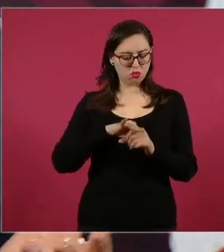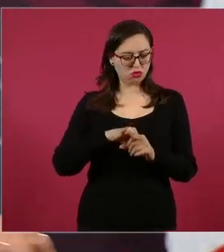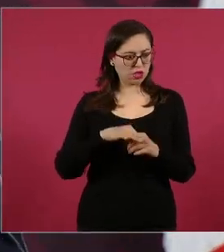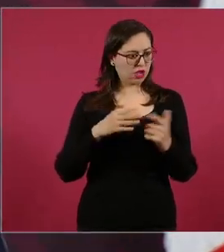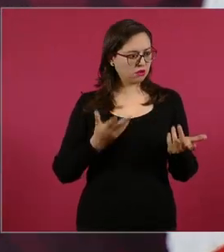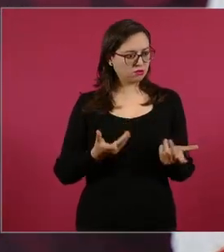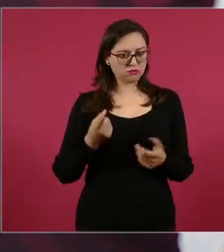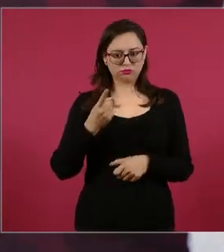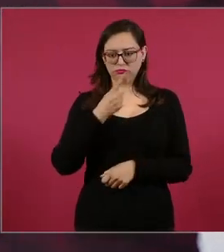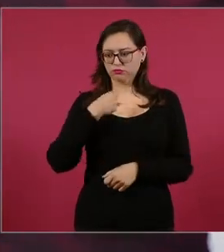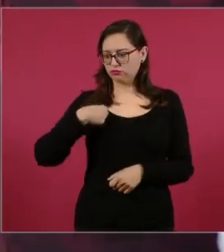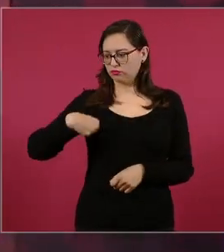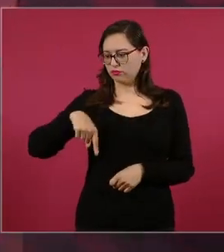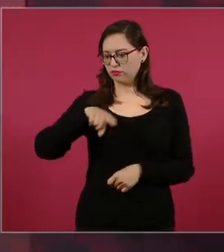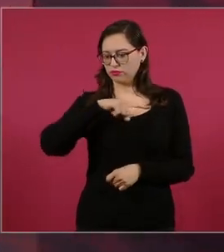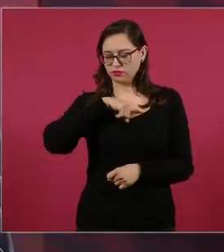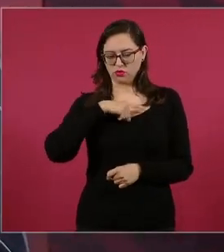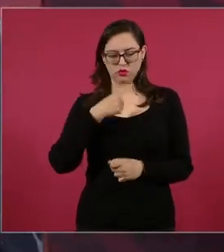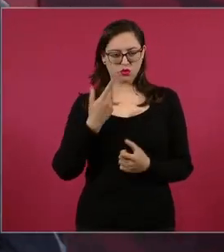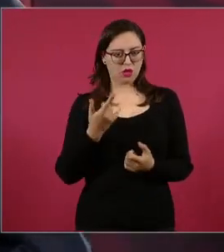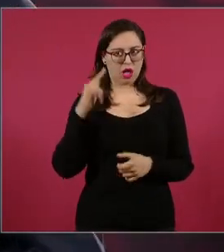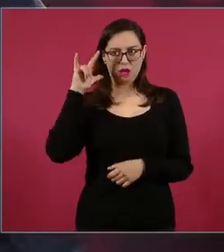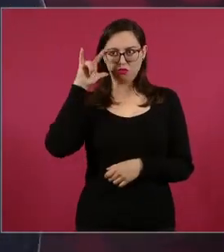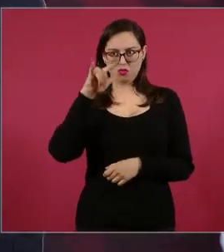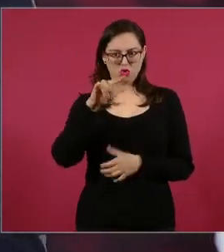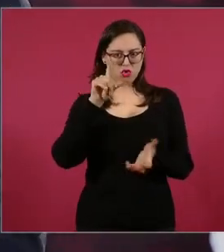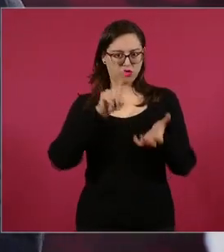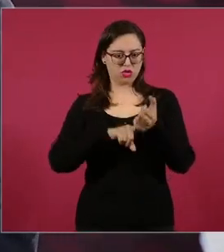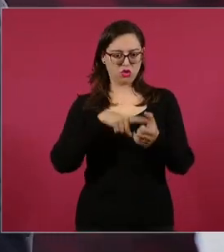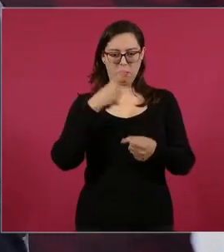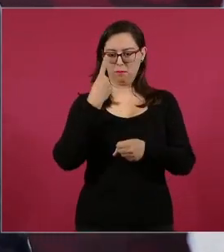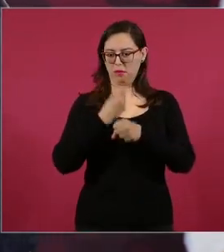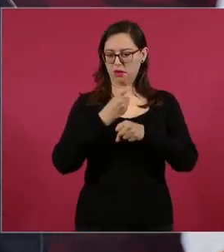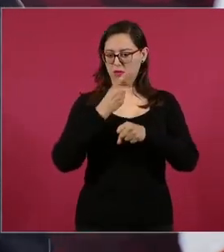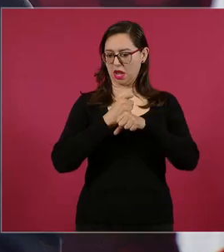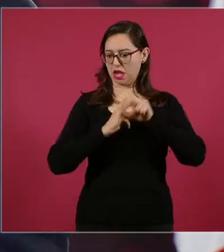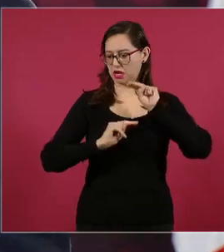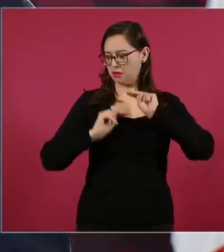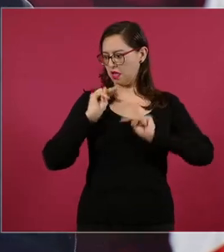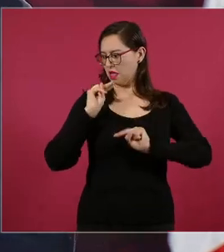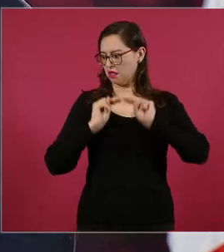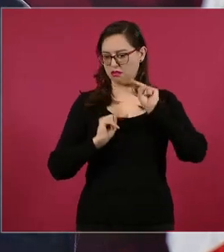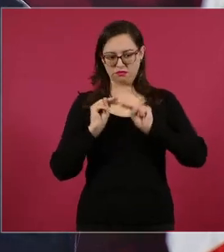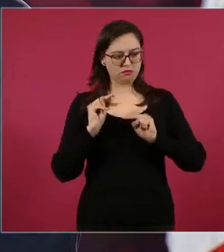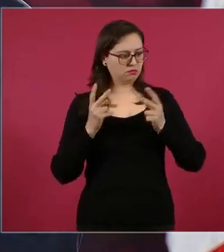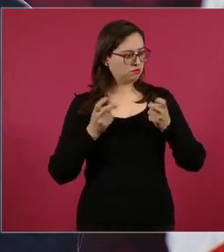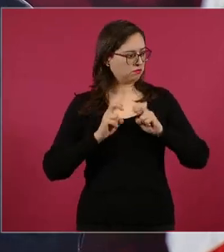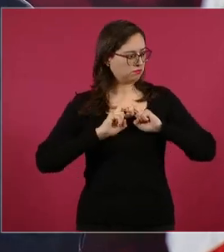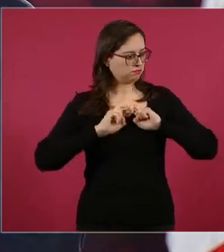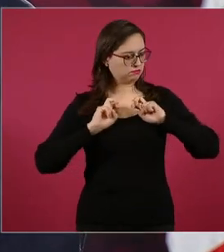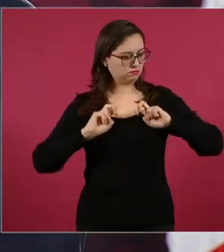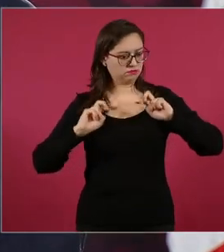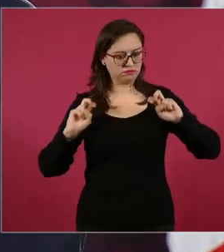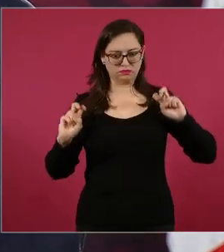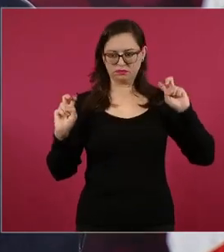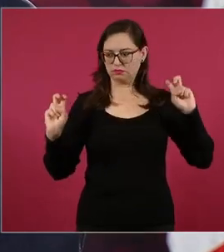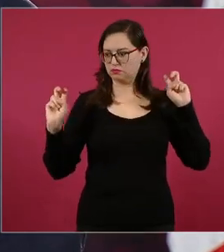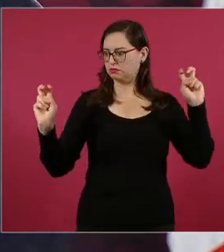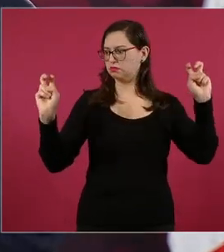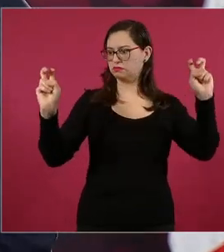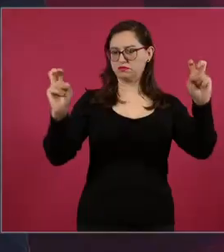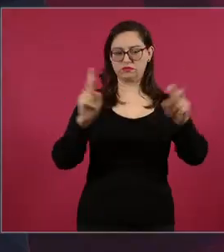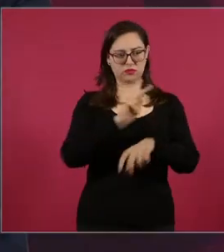clase que dijera que iba a votar por